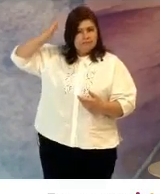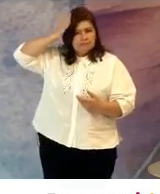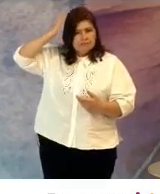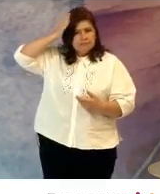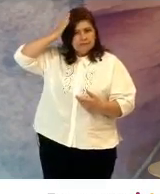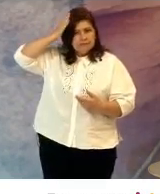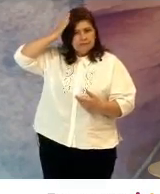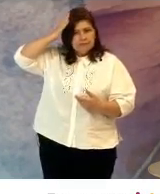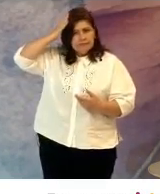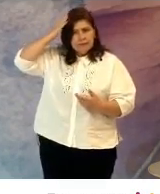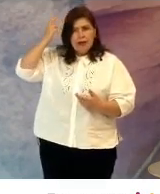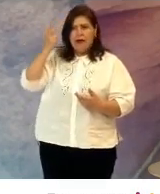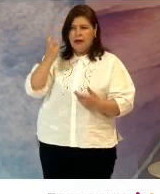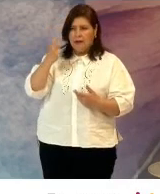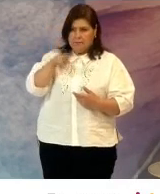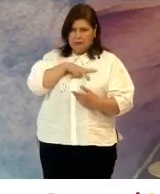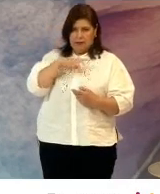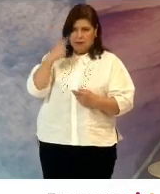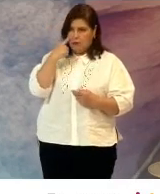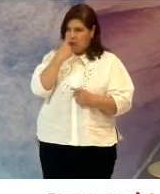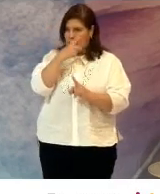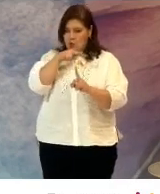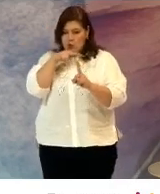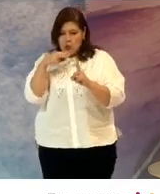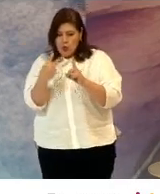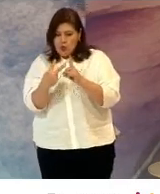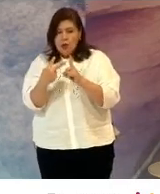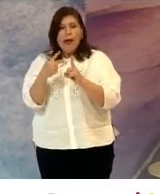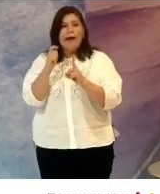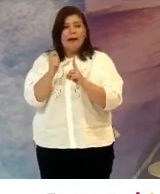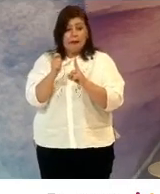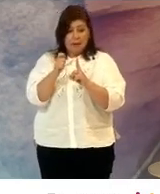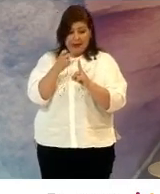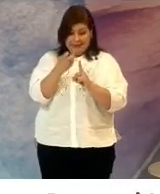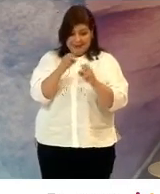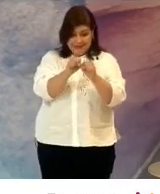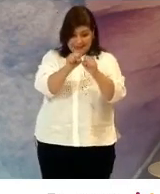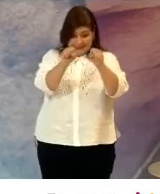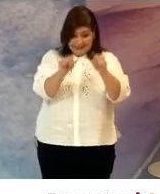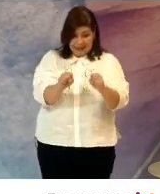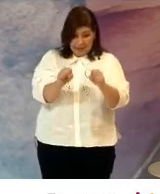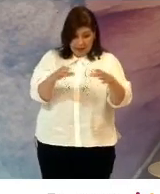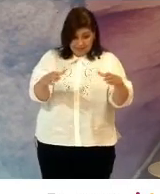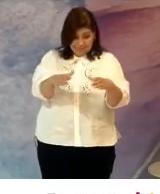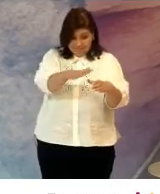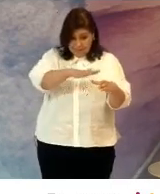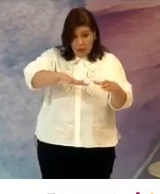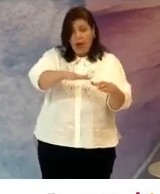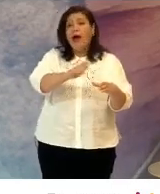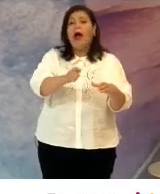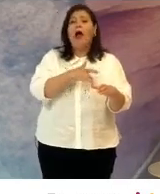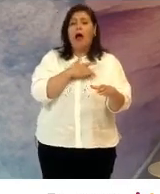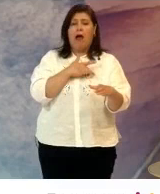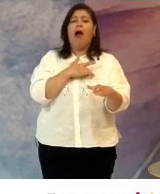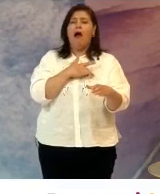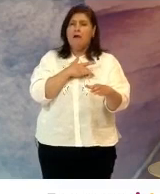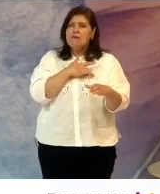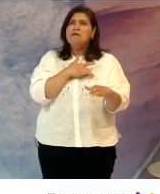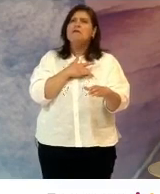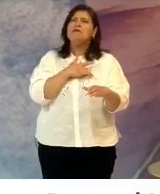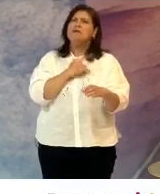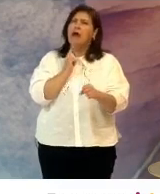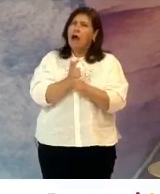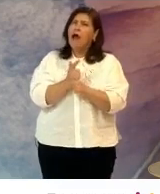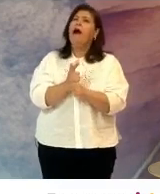mi perspectiva, es la capacidad del sistema para dar sentido y cambiar